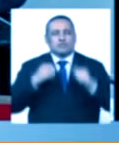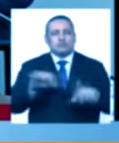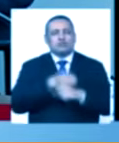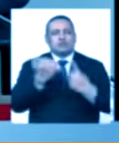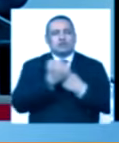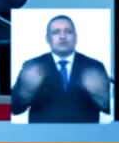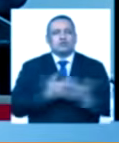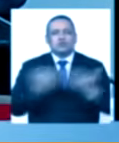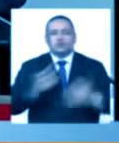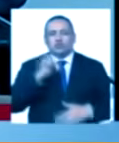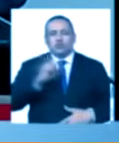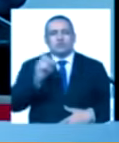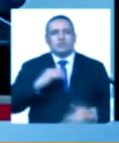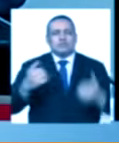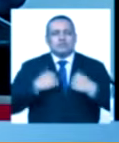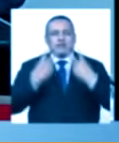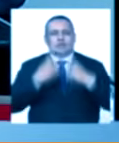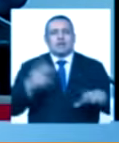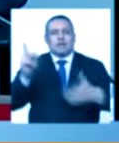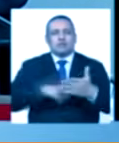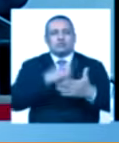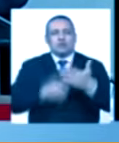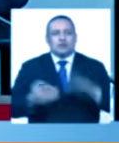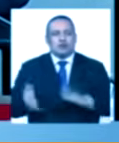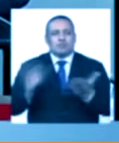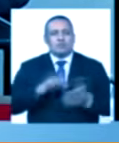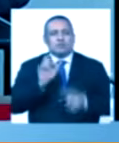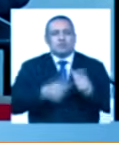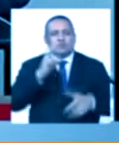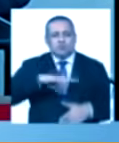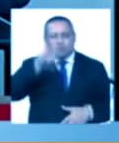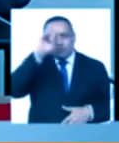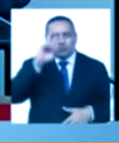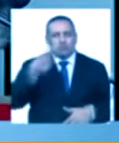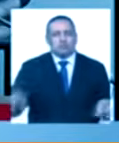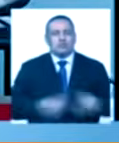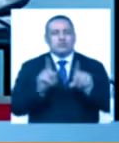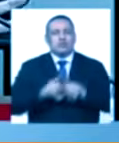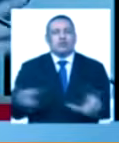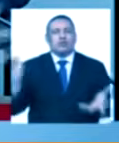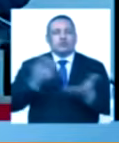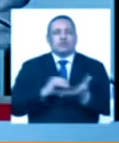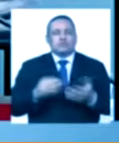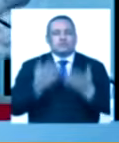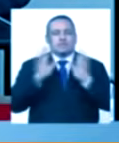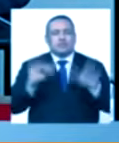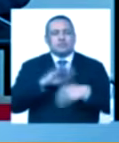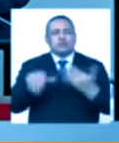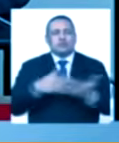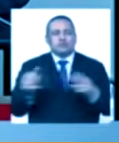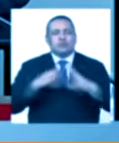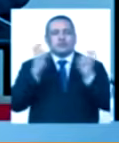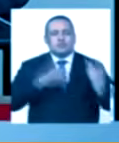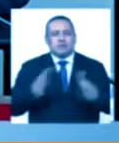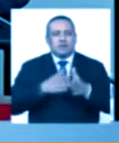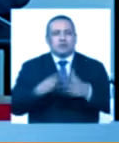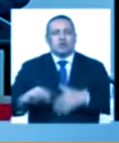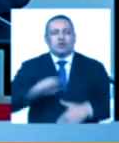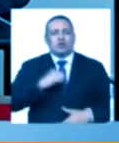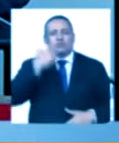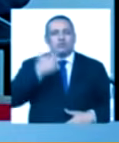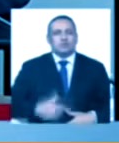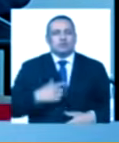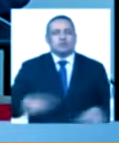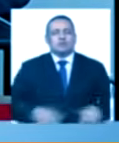sociales, donde no debe quedar impune la muerte de ningún peruano. Nuevamente se activa todo este canal en contra de mi